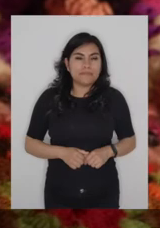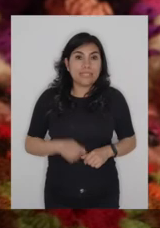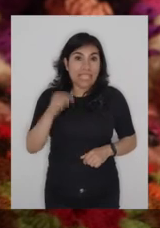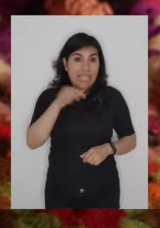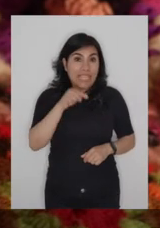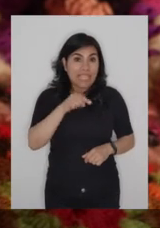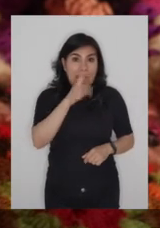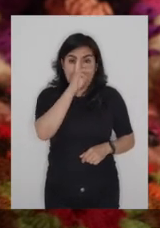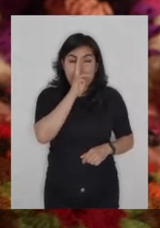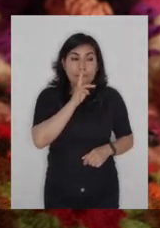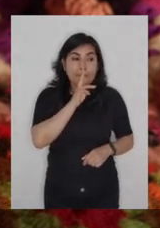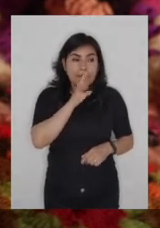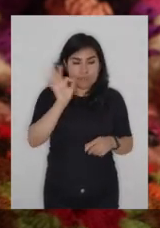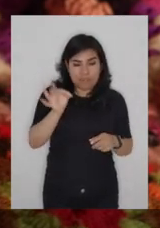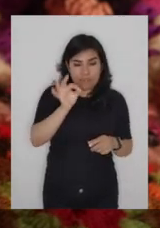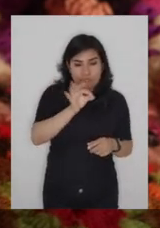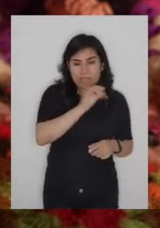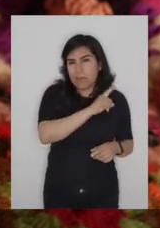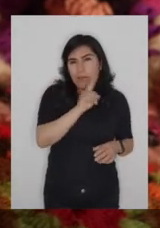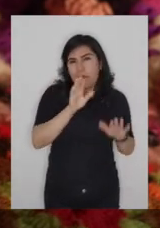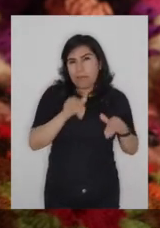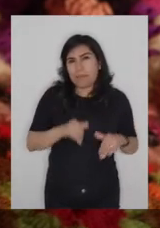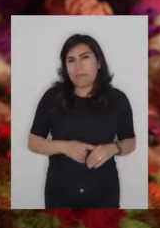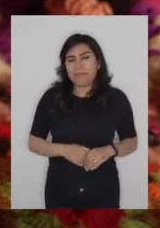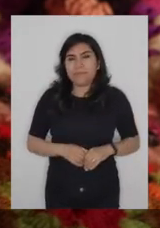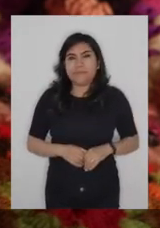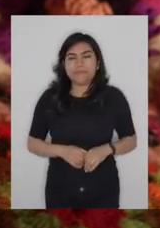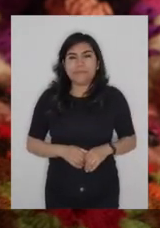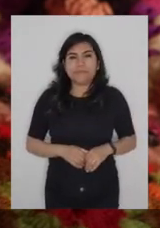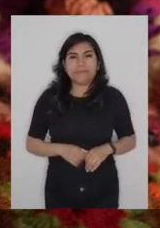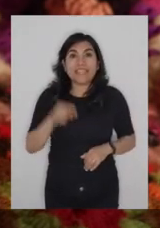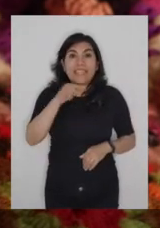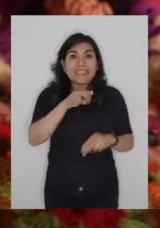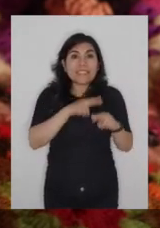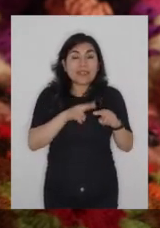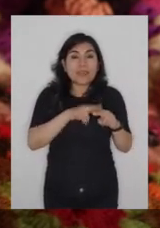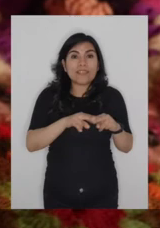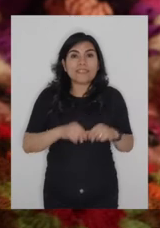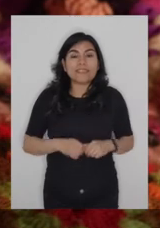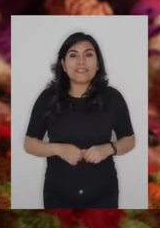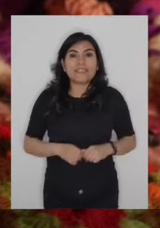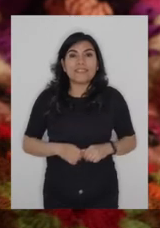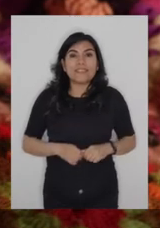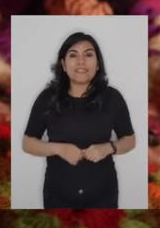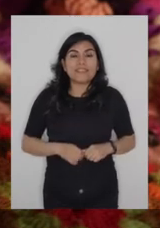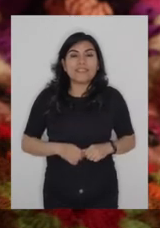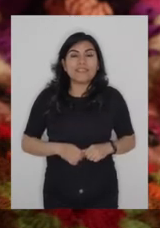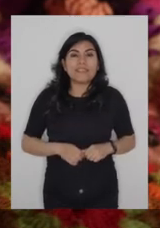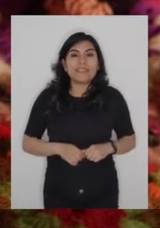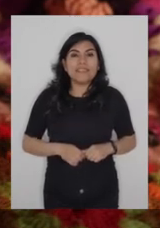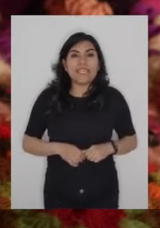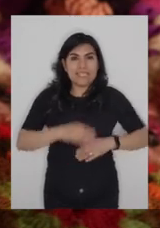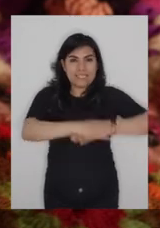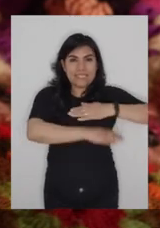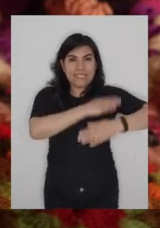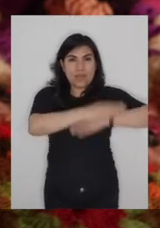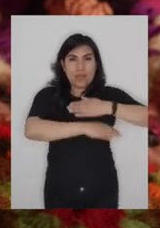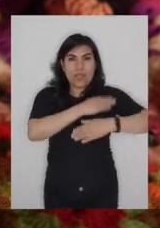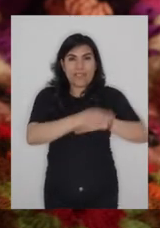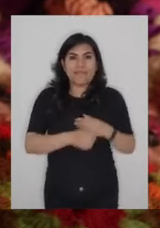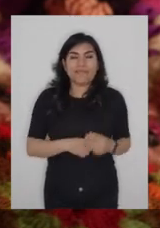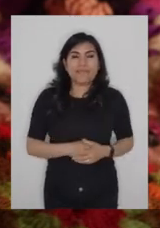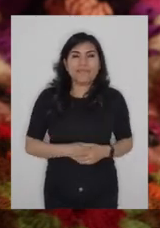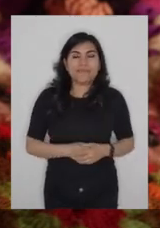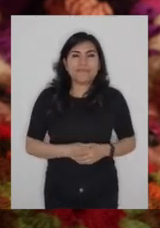Este parecido es ketchup, sí, pero no es. Eso lo hacen los de Chiloé.